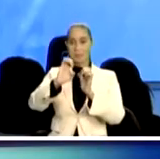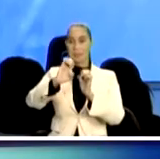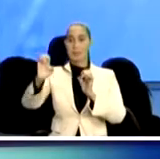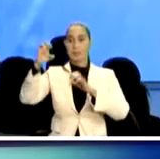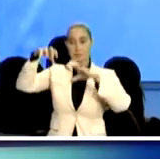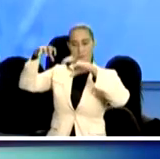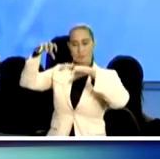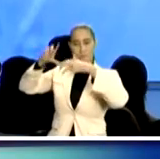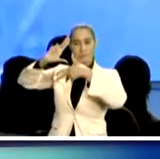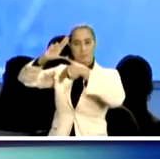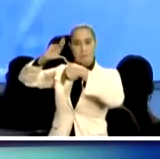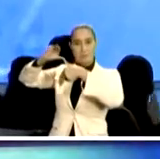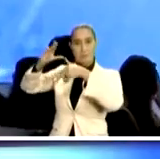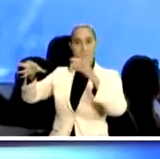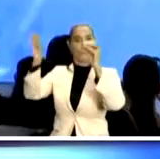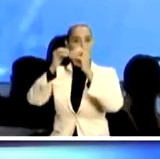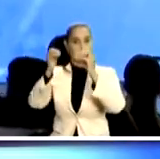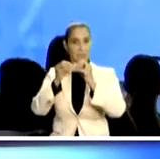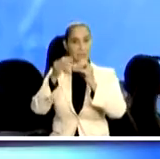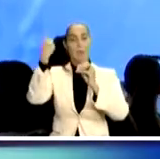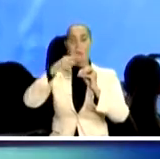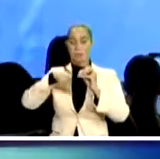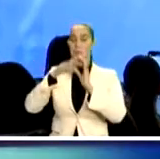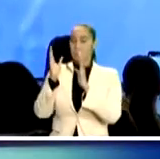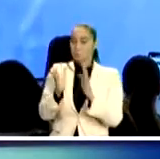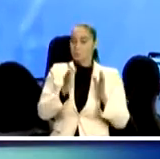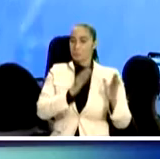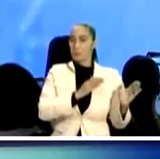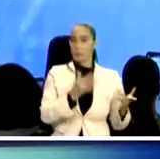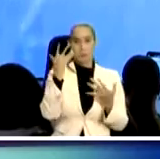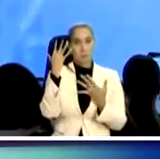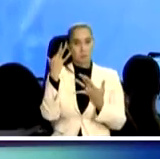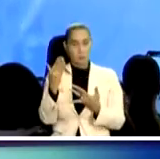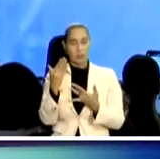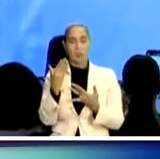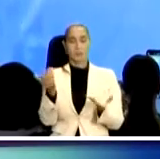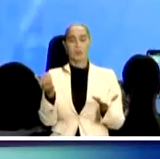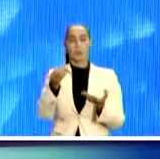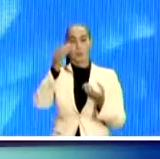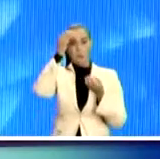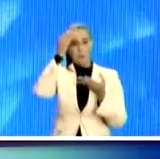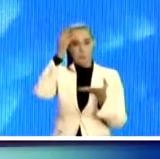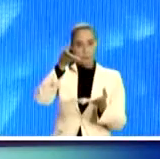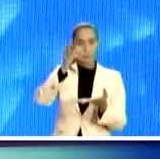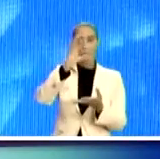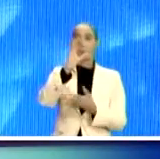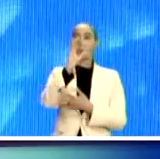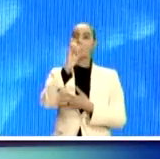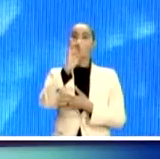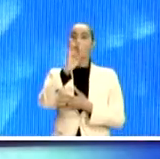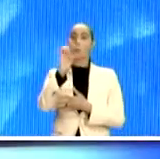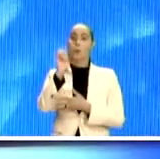un tanto arriesgado yo tengo esa opinión de que un poco se corre riesgo por qué eh De repente